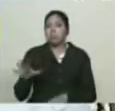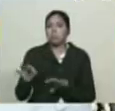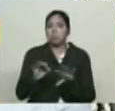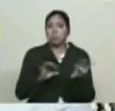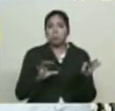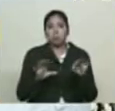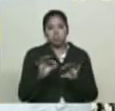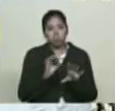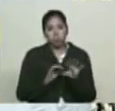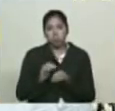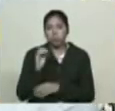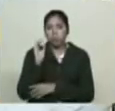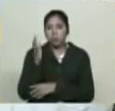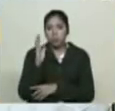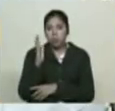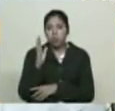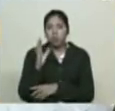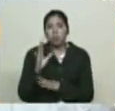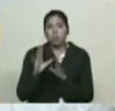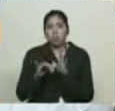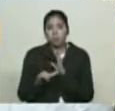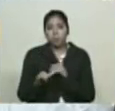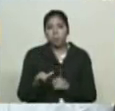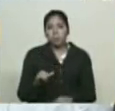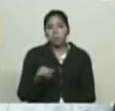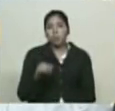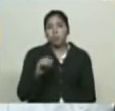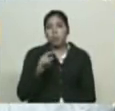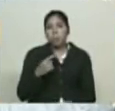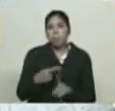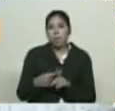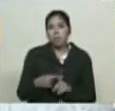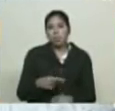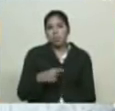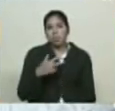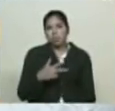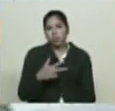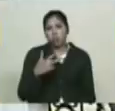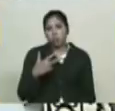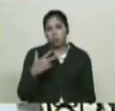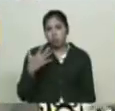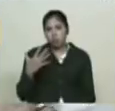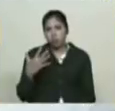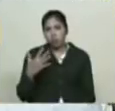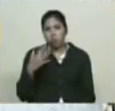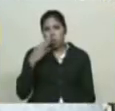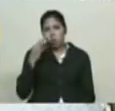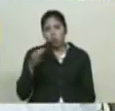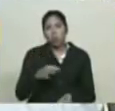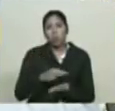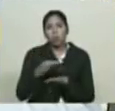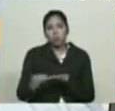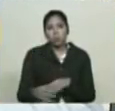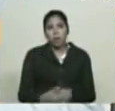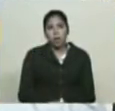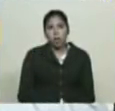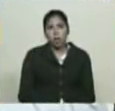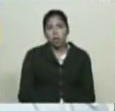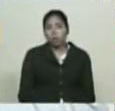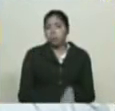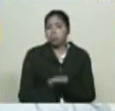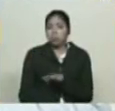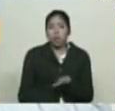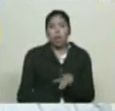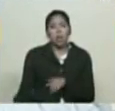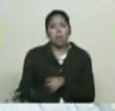Nacional, los 23 consejos legislativos y los 335 consejos municipales. Estamos listos. Ante las